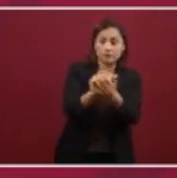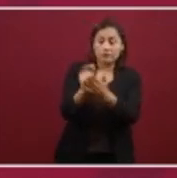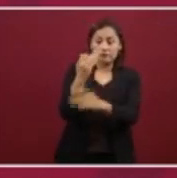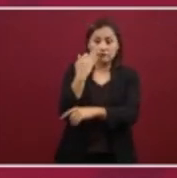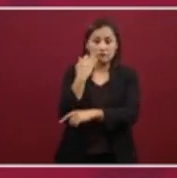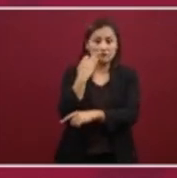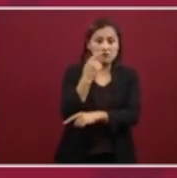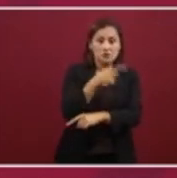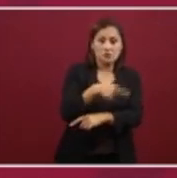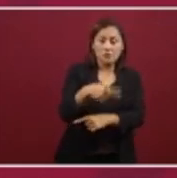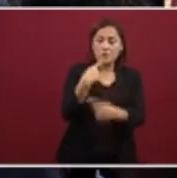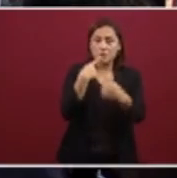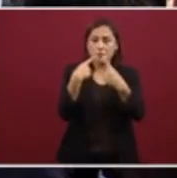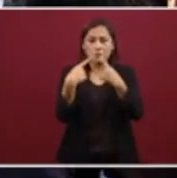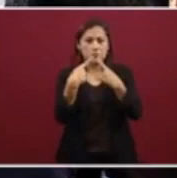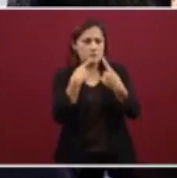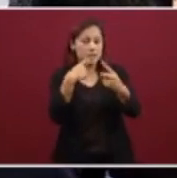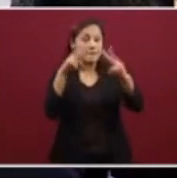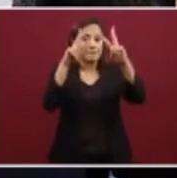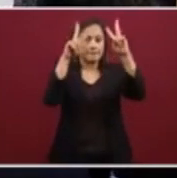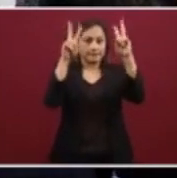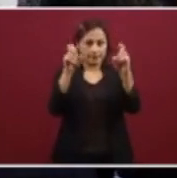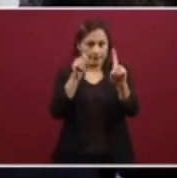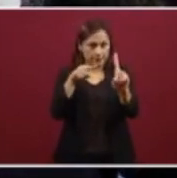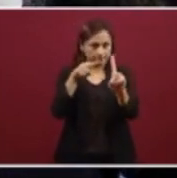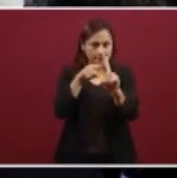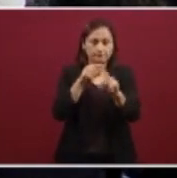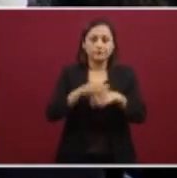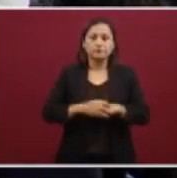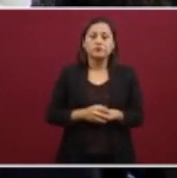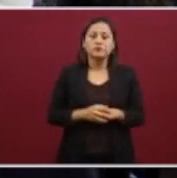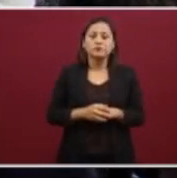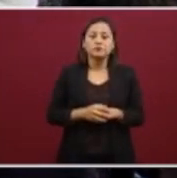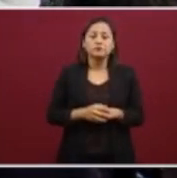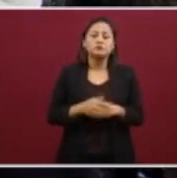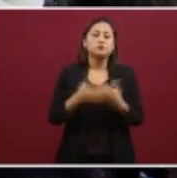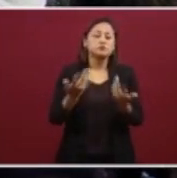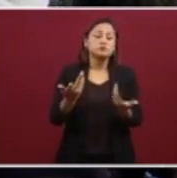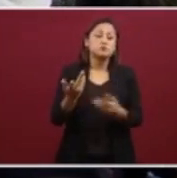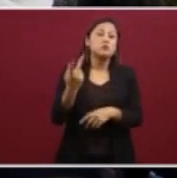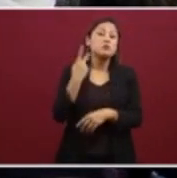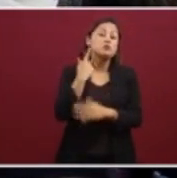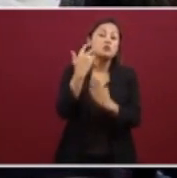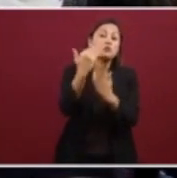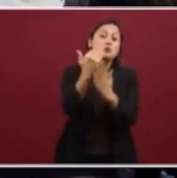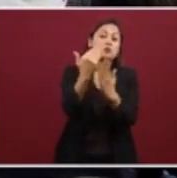sobre este tema. La política es asunto de todos.